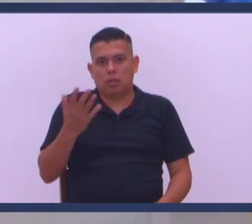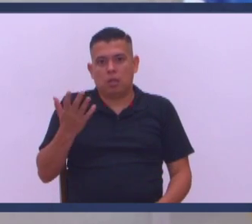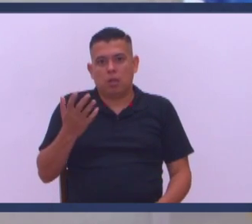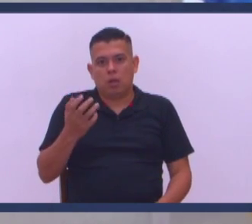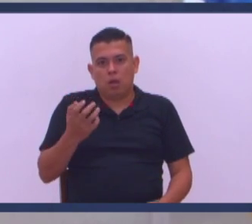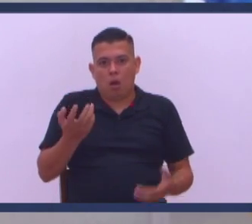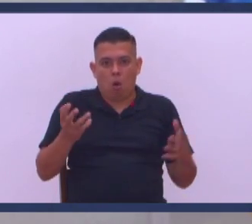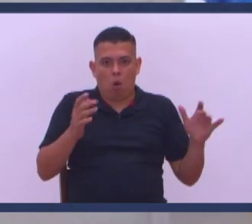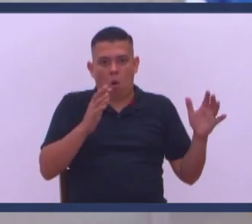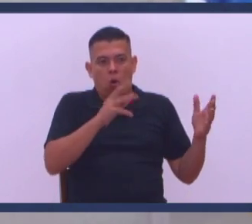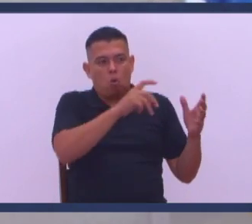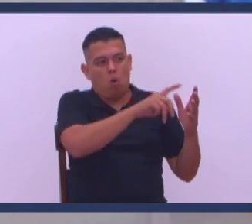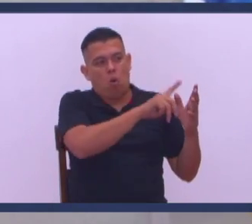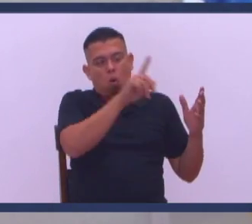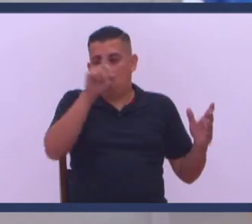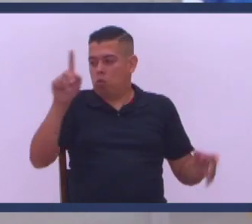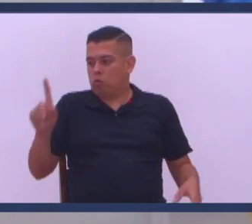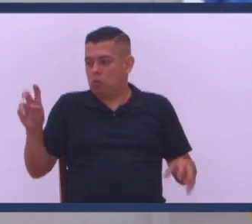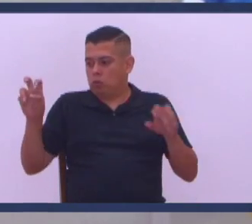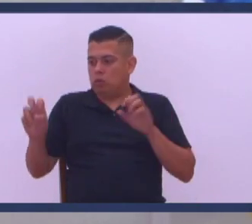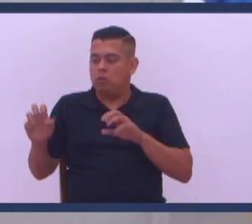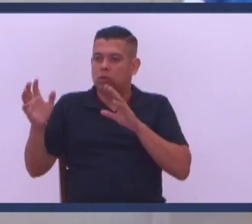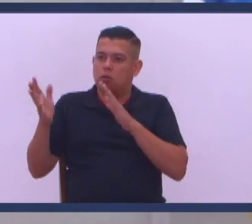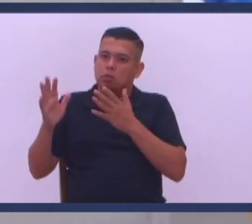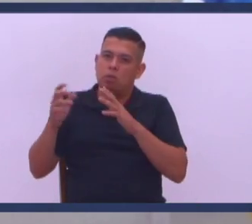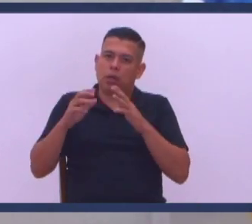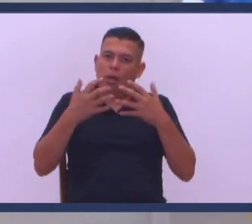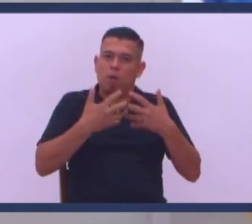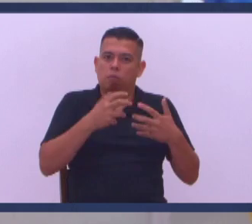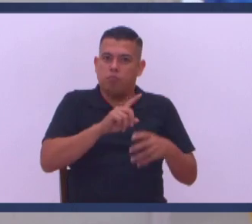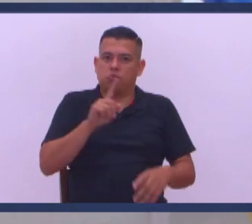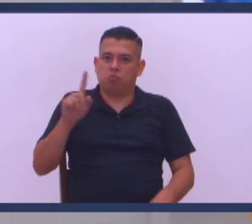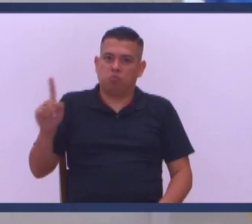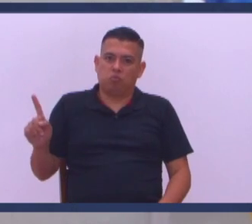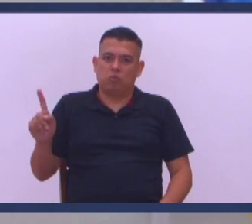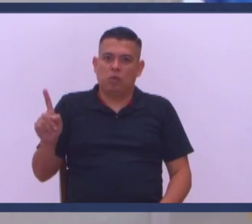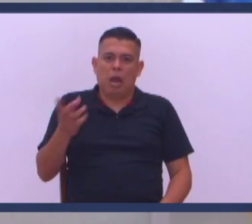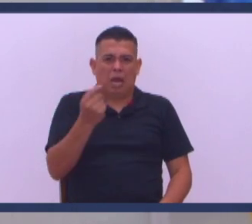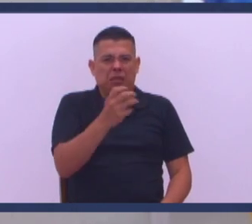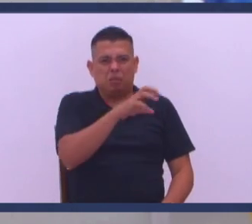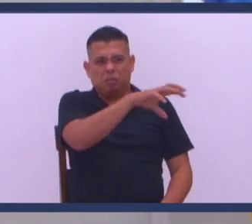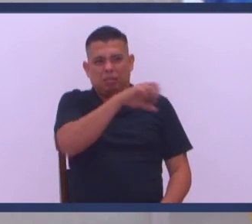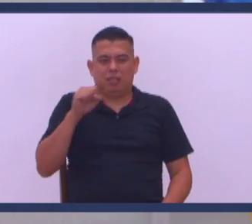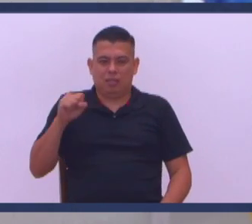Te saca De reuniones familiares Te saca De ministerio Te saca De la iglesia Te saca De la empresa Te saca Hasta de la chiquera